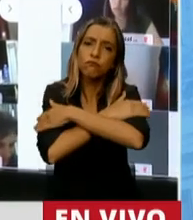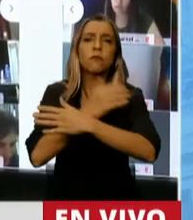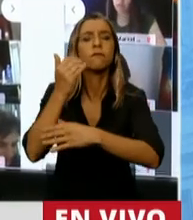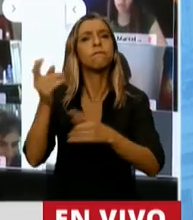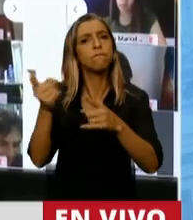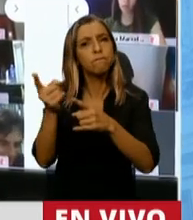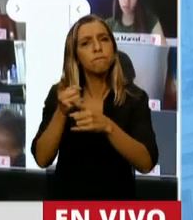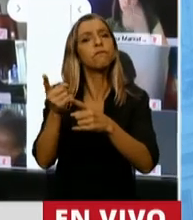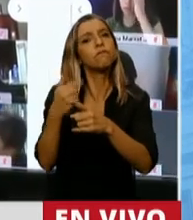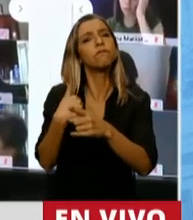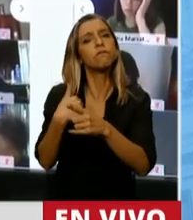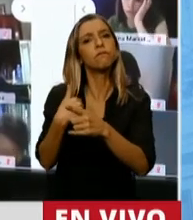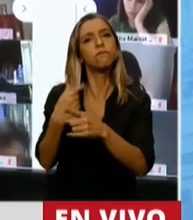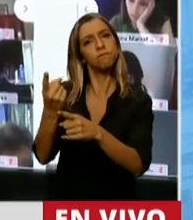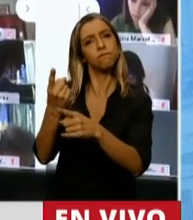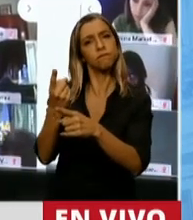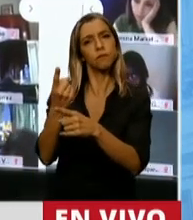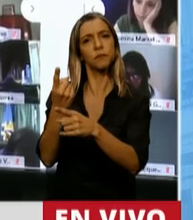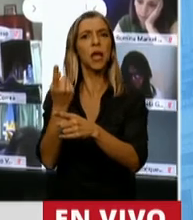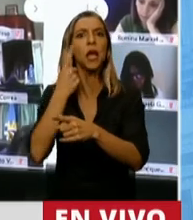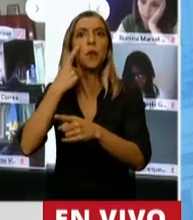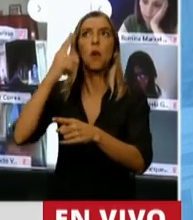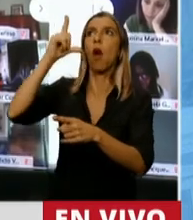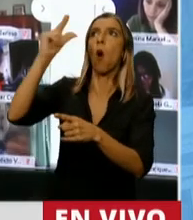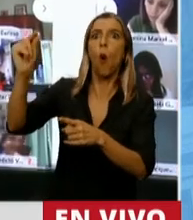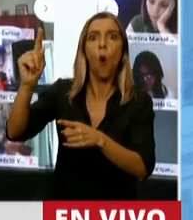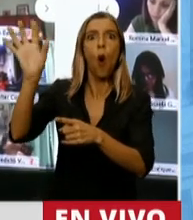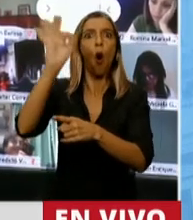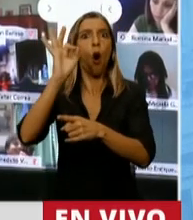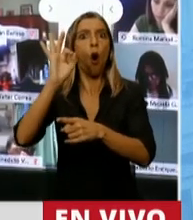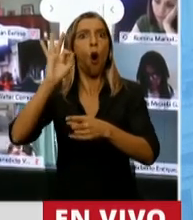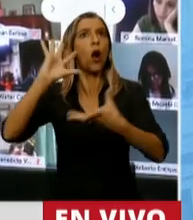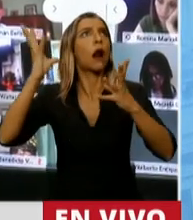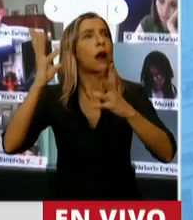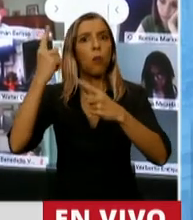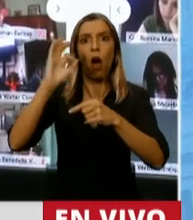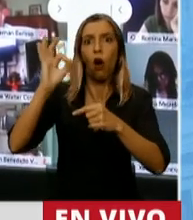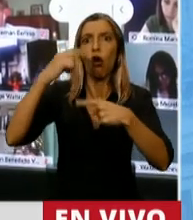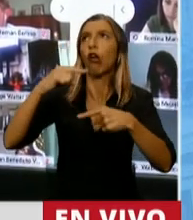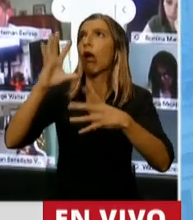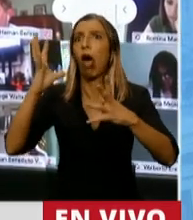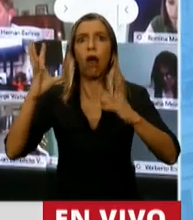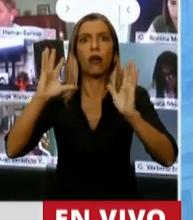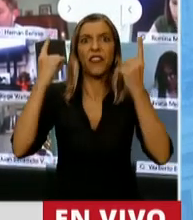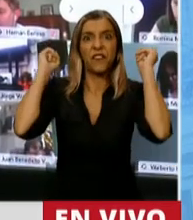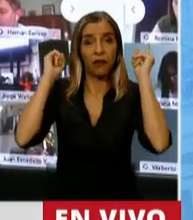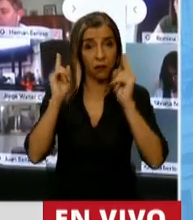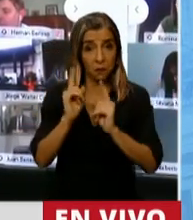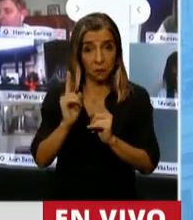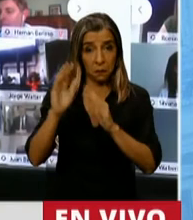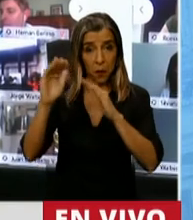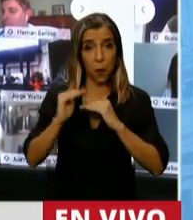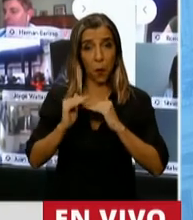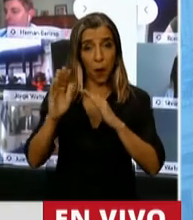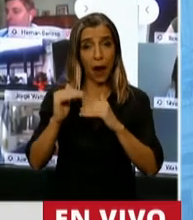¿Tienen otro clima? ¿Viven en otro hemisferio? ¿Están acá al lado? ¿Son igual que nosotros? Yo creo que quieren más a